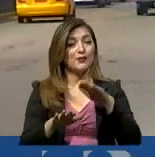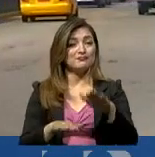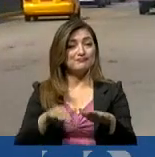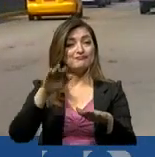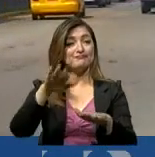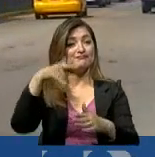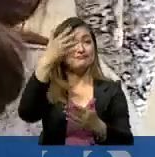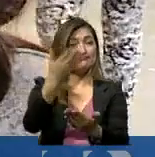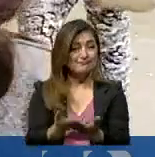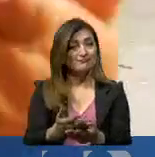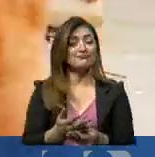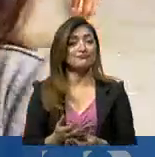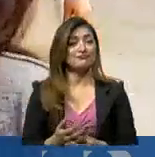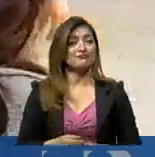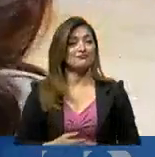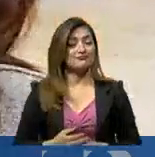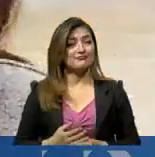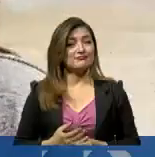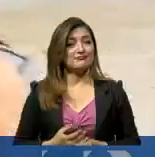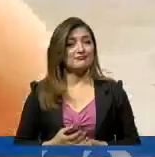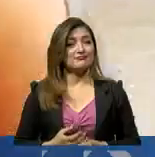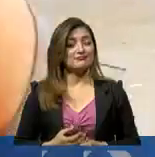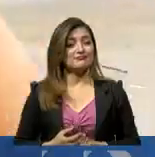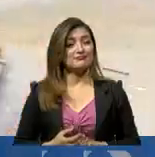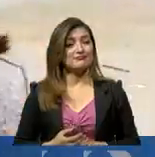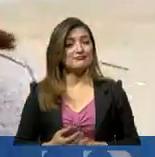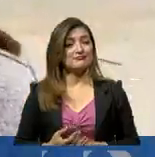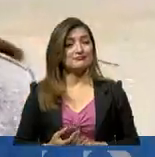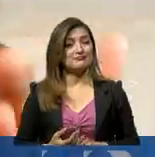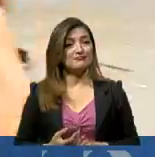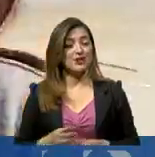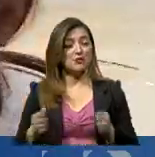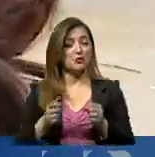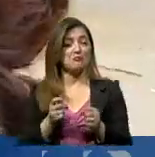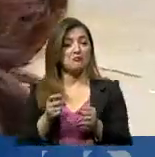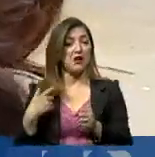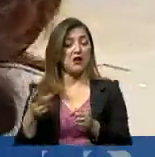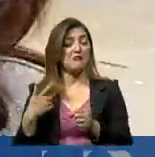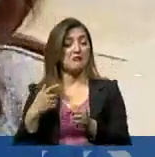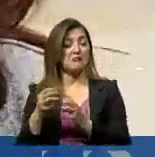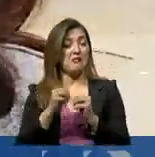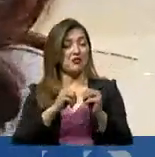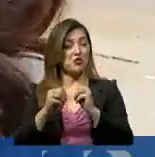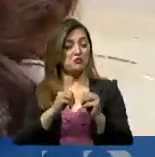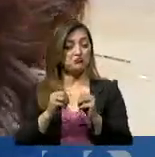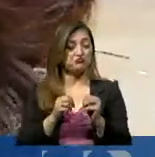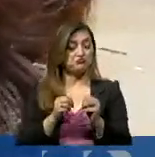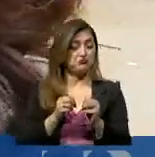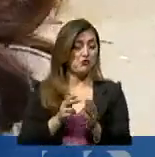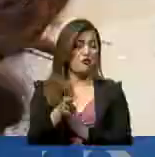hasta otras paradas. Ya no, pues porque no está en servicio, se pasa de largo, no, ya sé que ni para el aquí